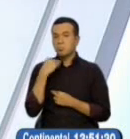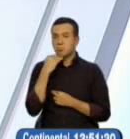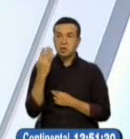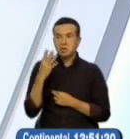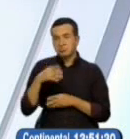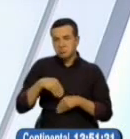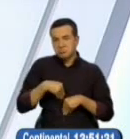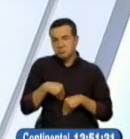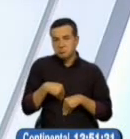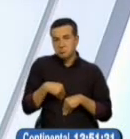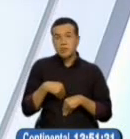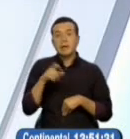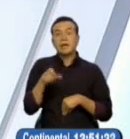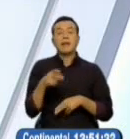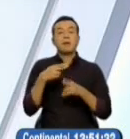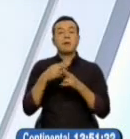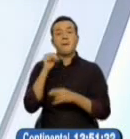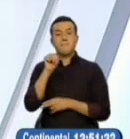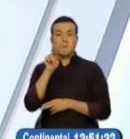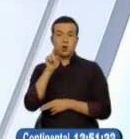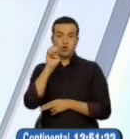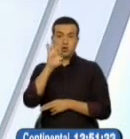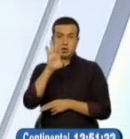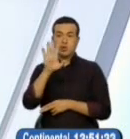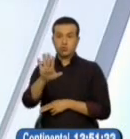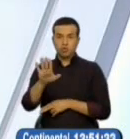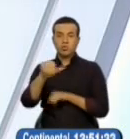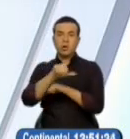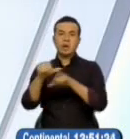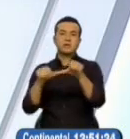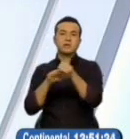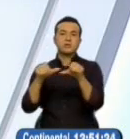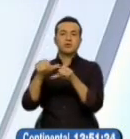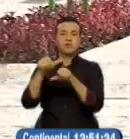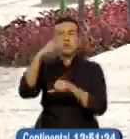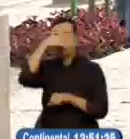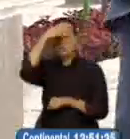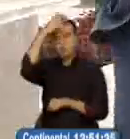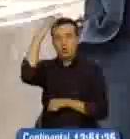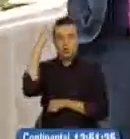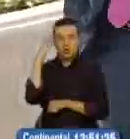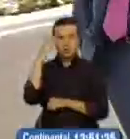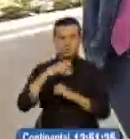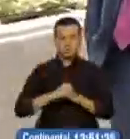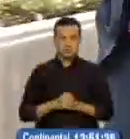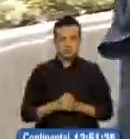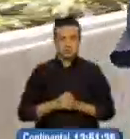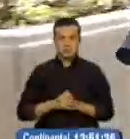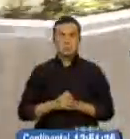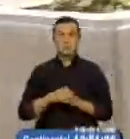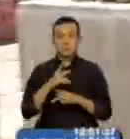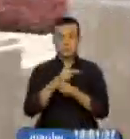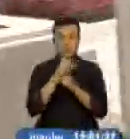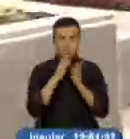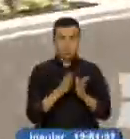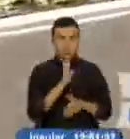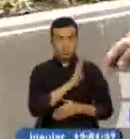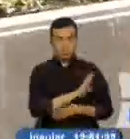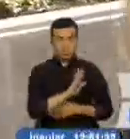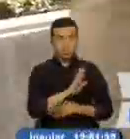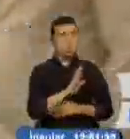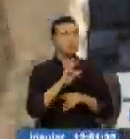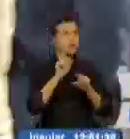T., ex asesor del alcalde de Quito, Mauricio Rodas. Los ediles del Cabildo Capitalino fueron convocados